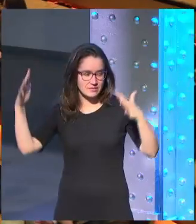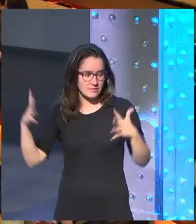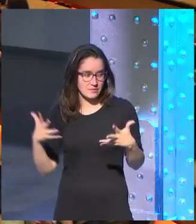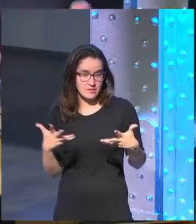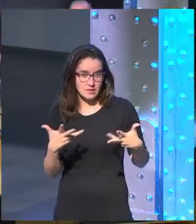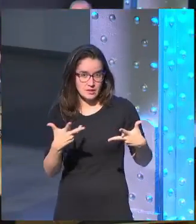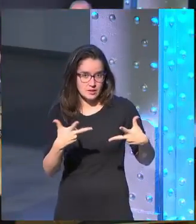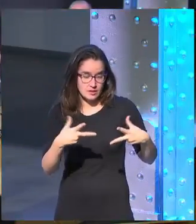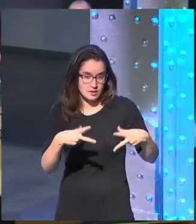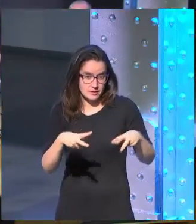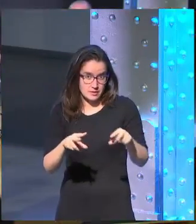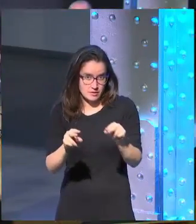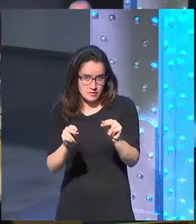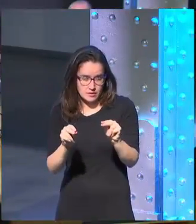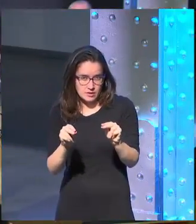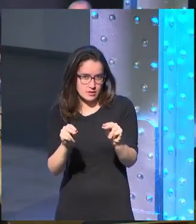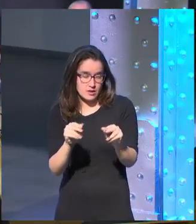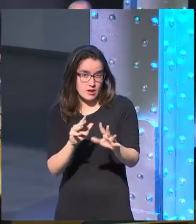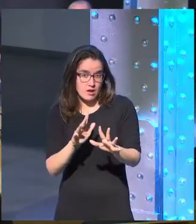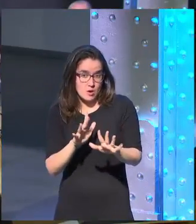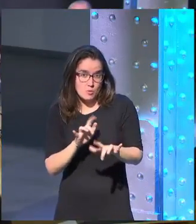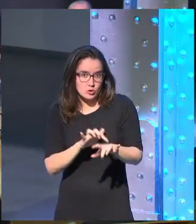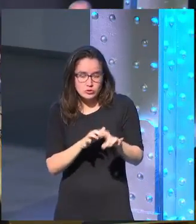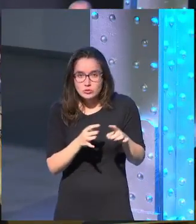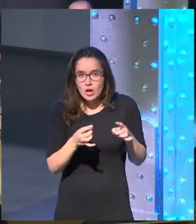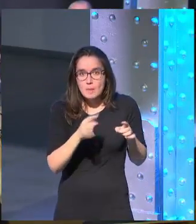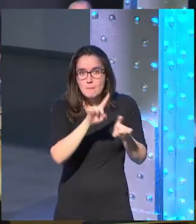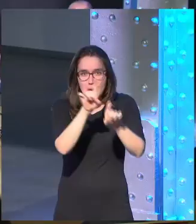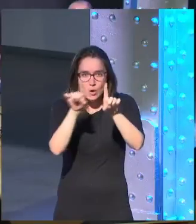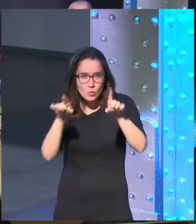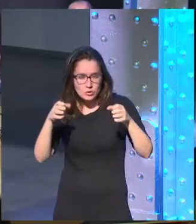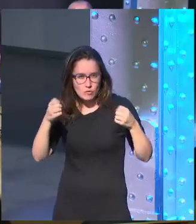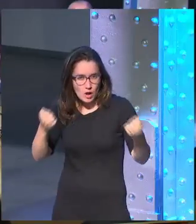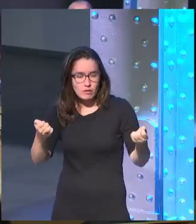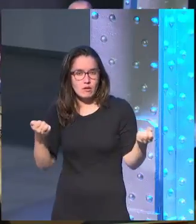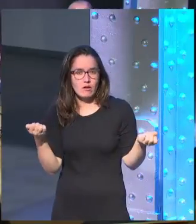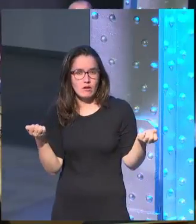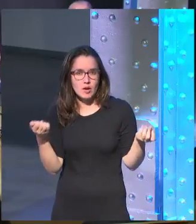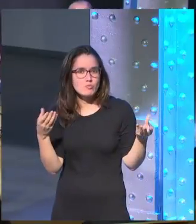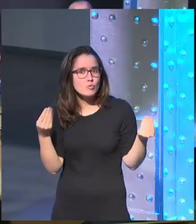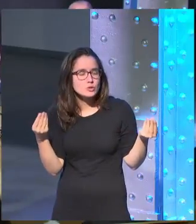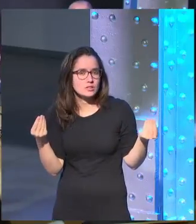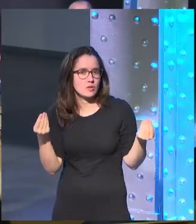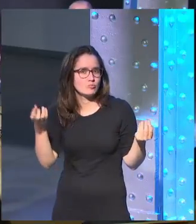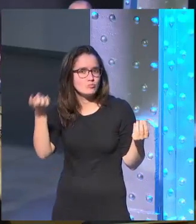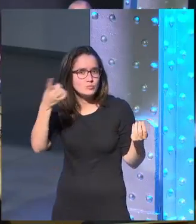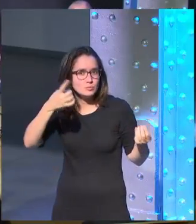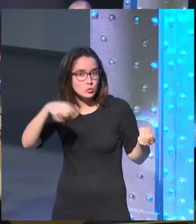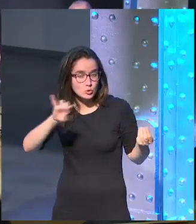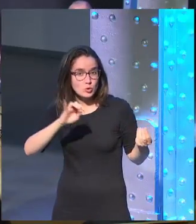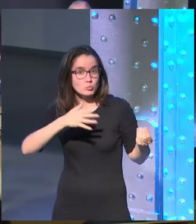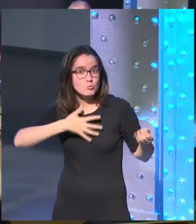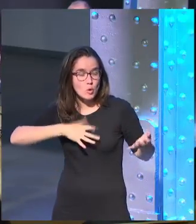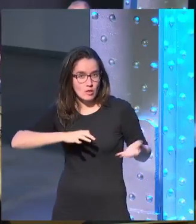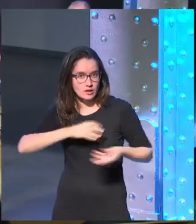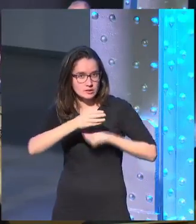Acabamos ya con el tiempo aquí. Qué angustia, porque han surgido un montón de preguntas que estoy segura que entre vosotros incluso